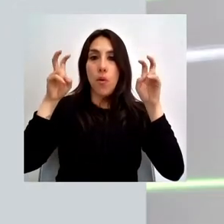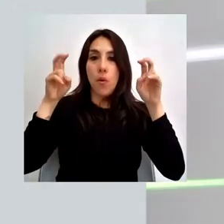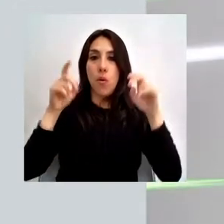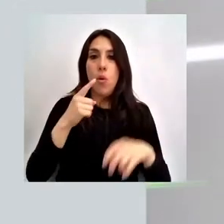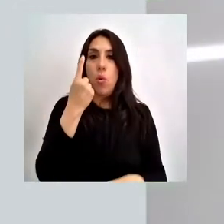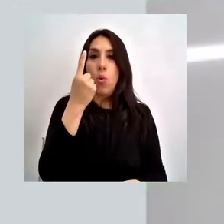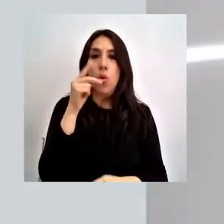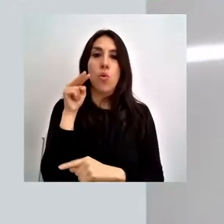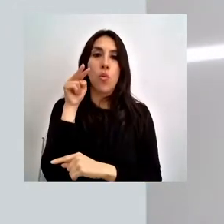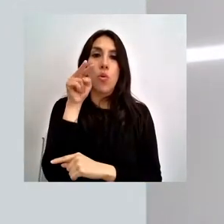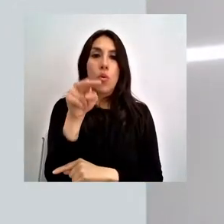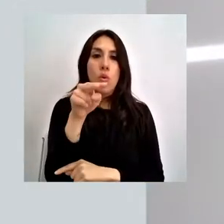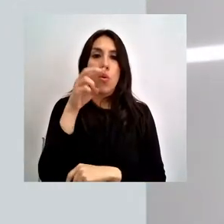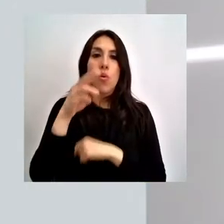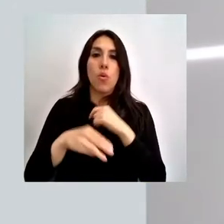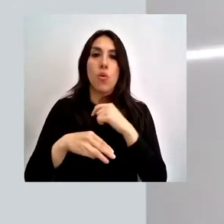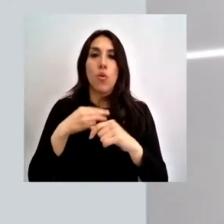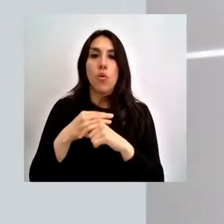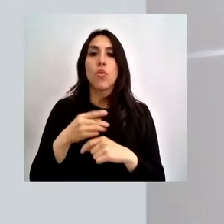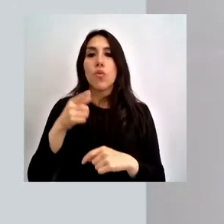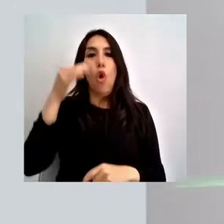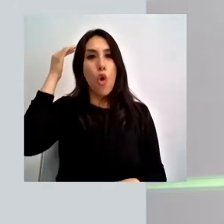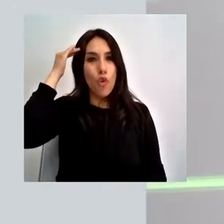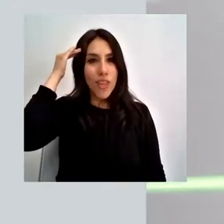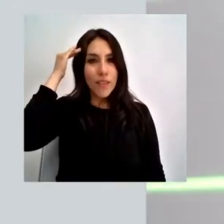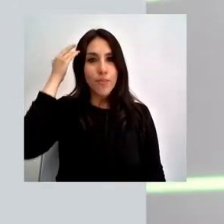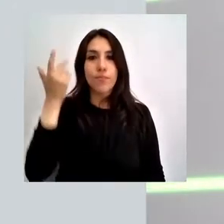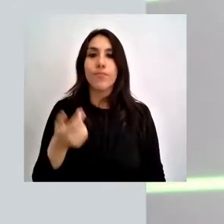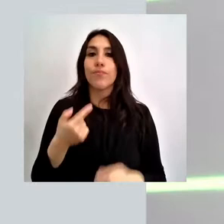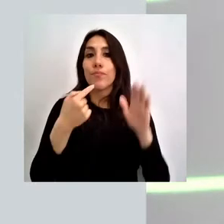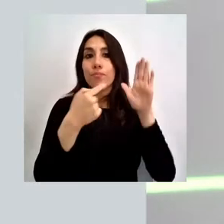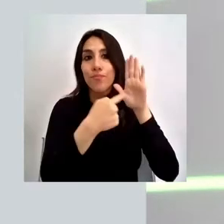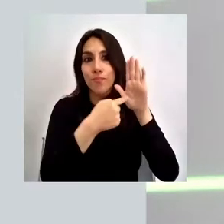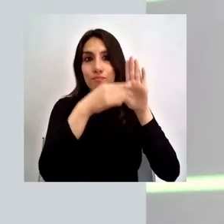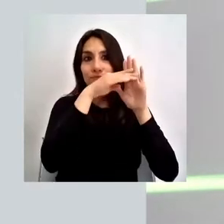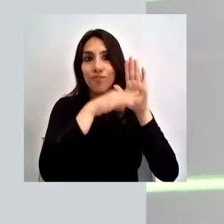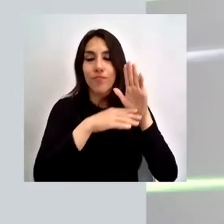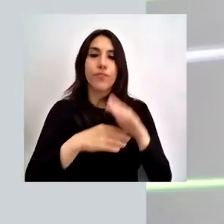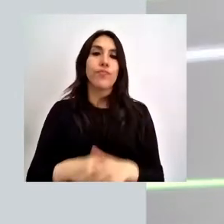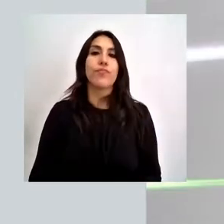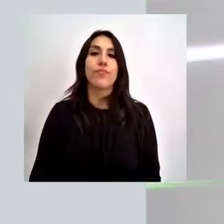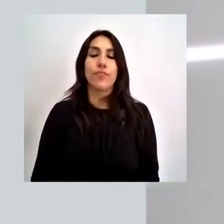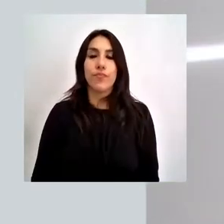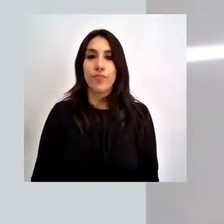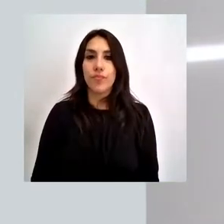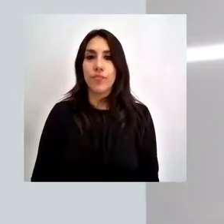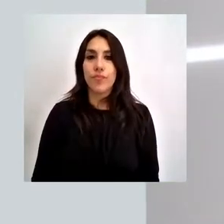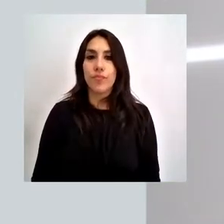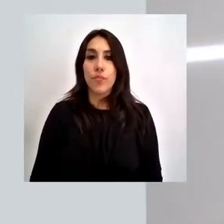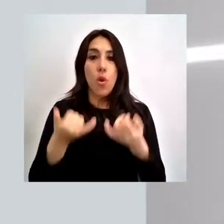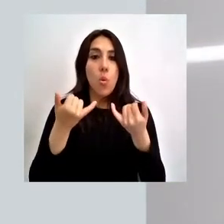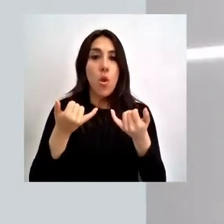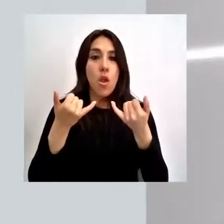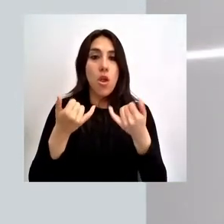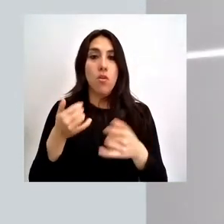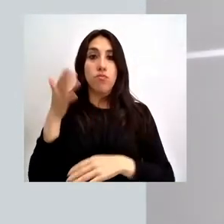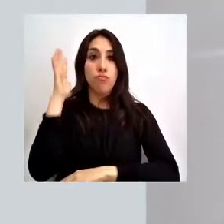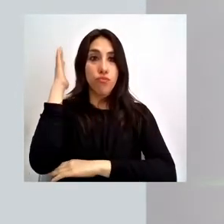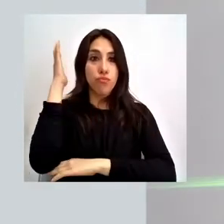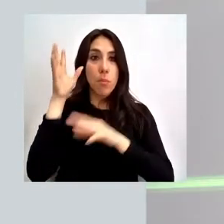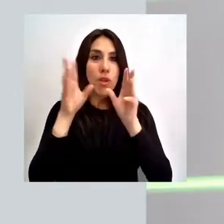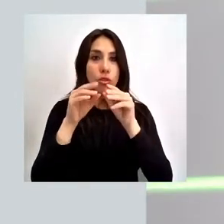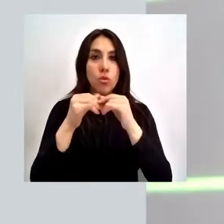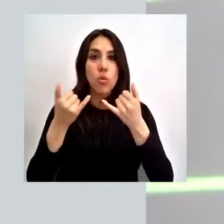legal y legislación el paso del discurso a la acción contaremos con las